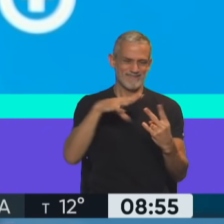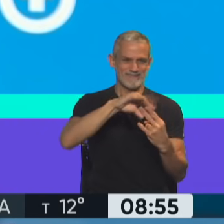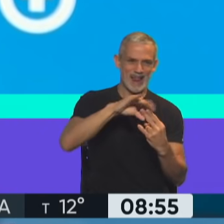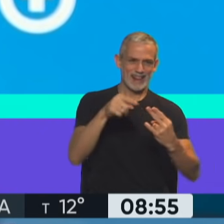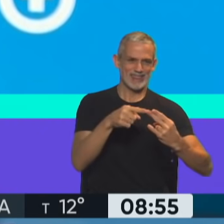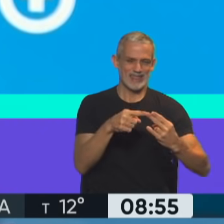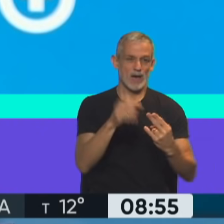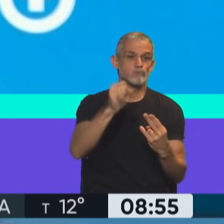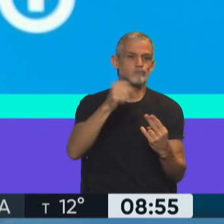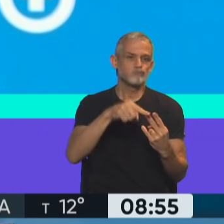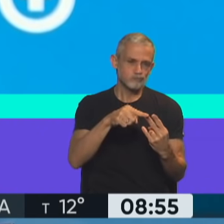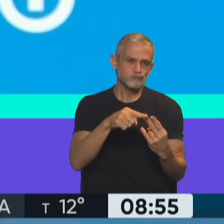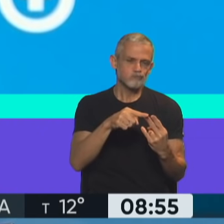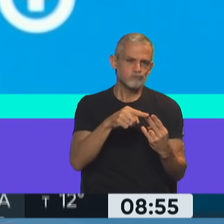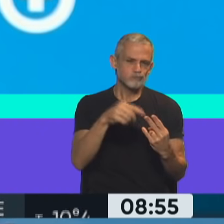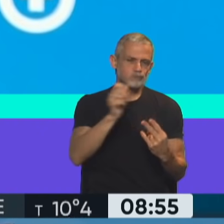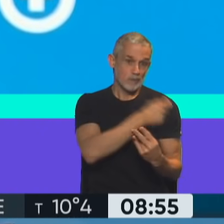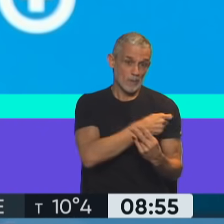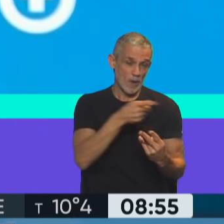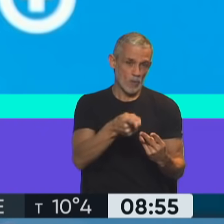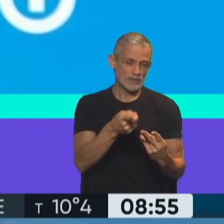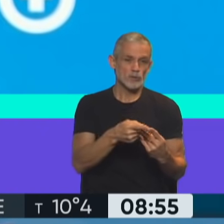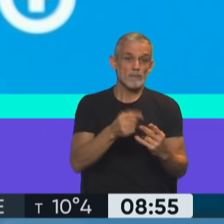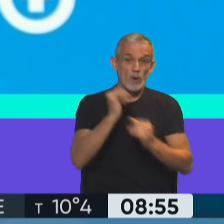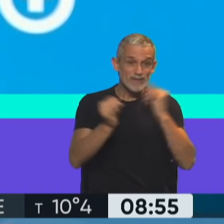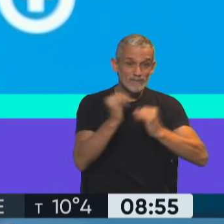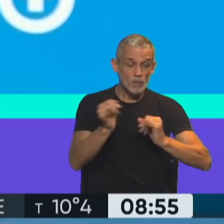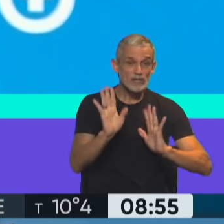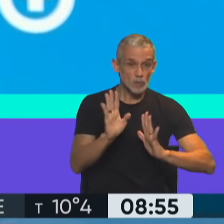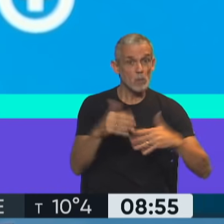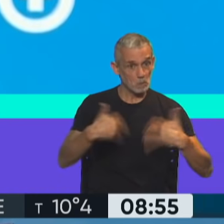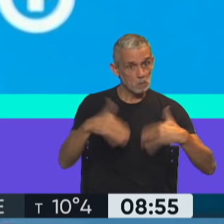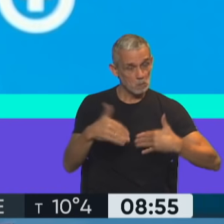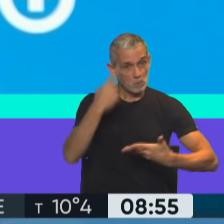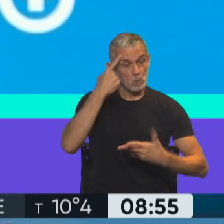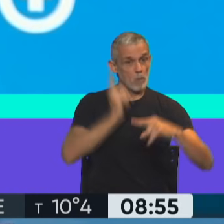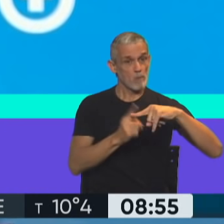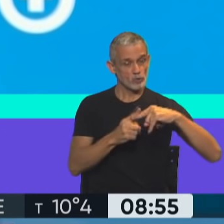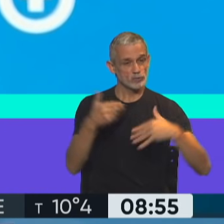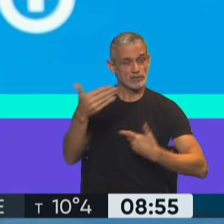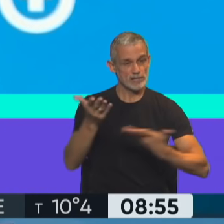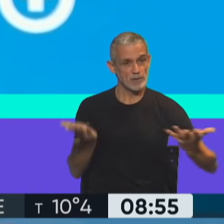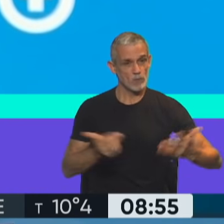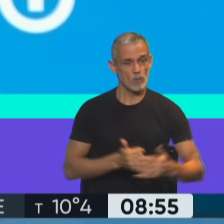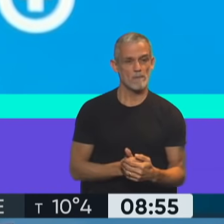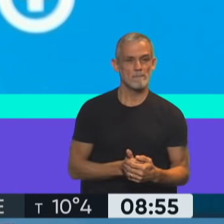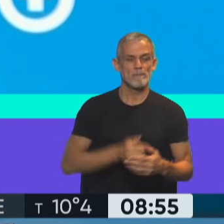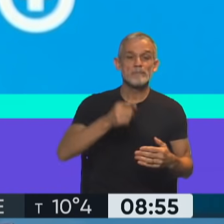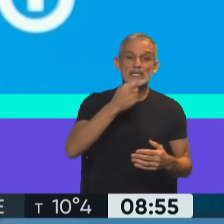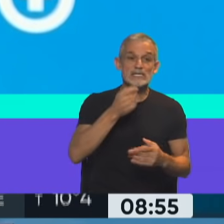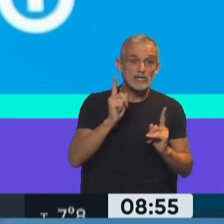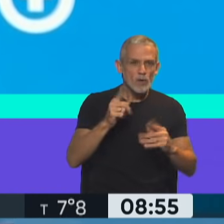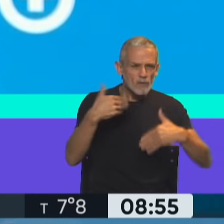esquemas de vacunación, pero estos datos son promisorios, son muy promisorios, porque si